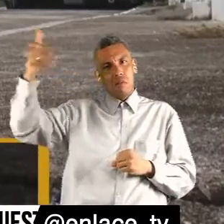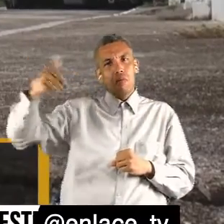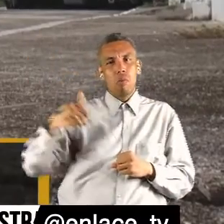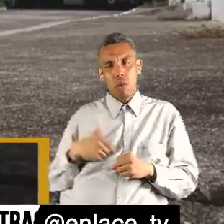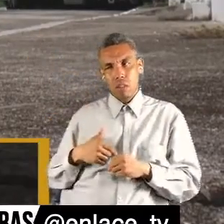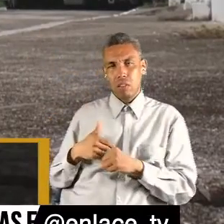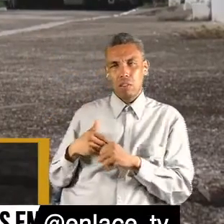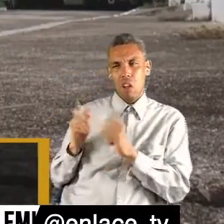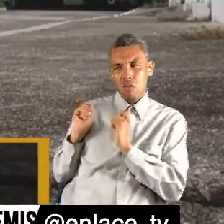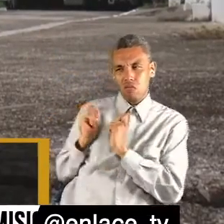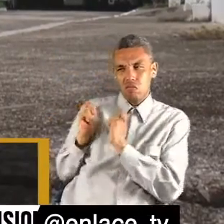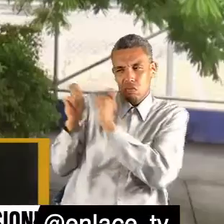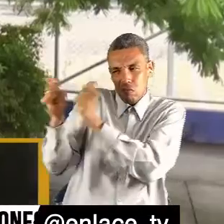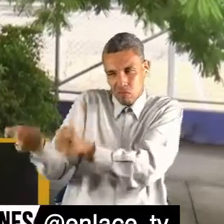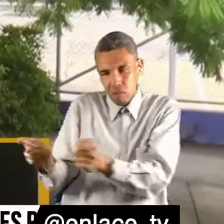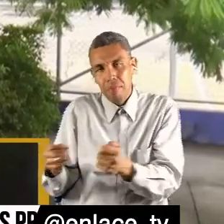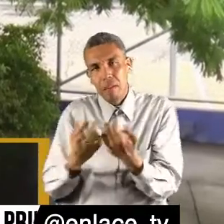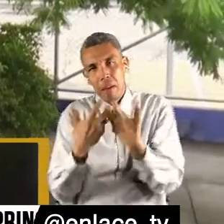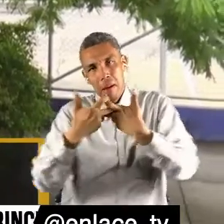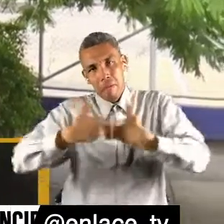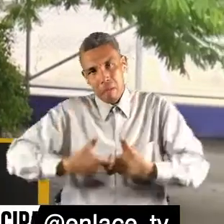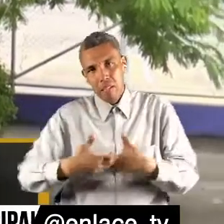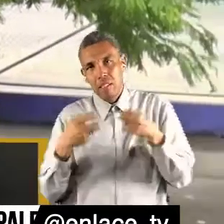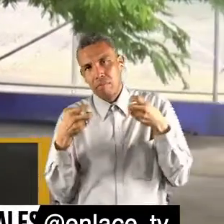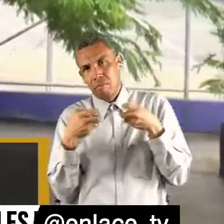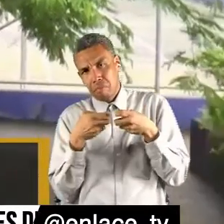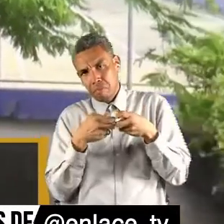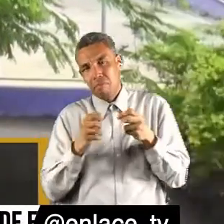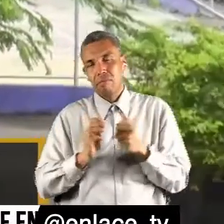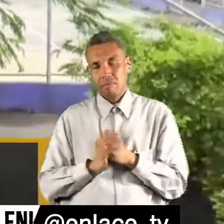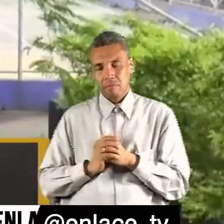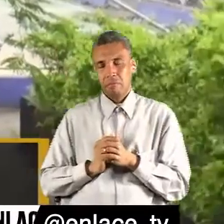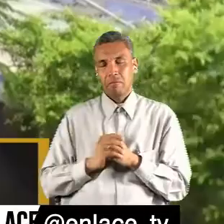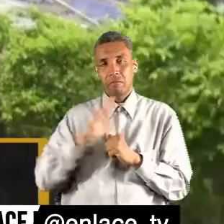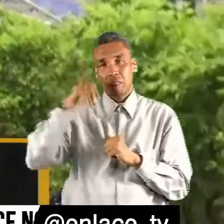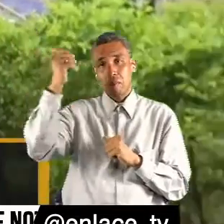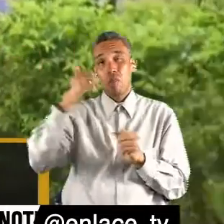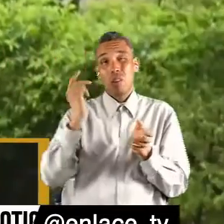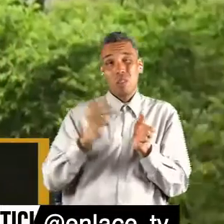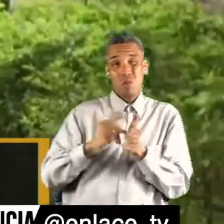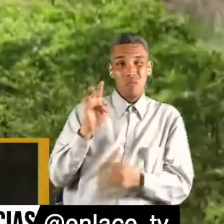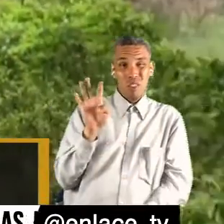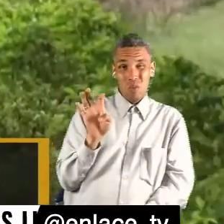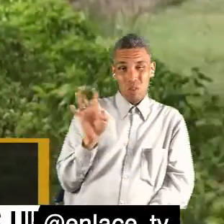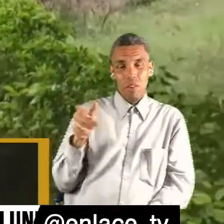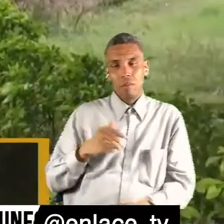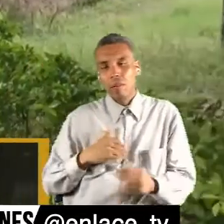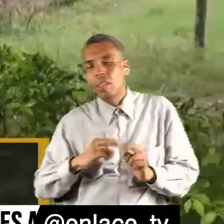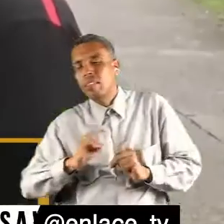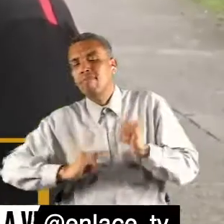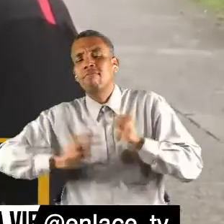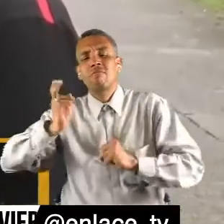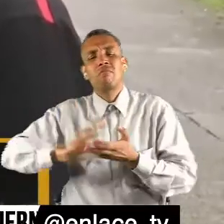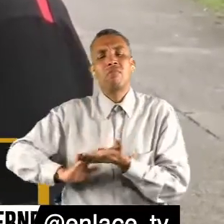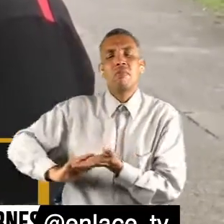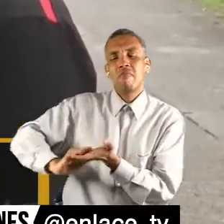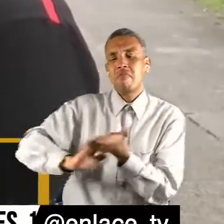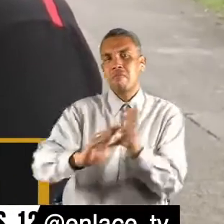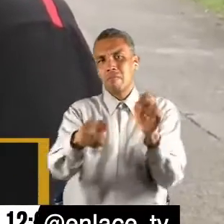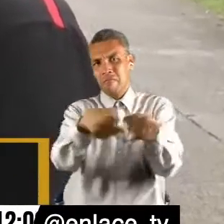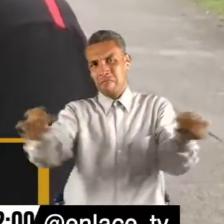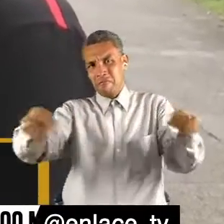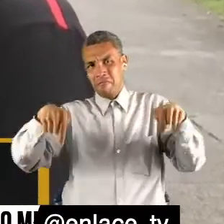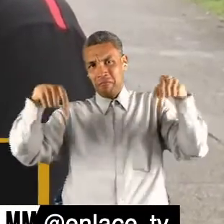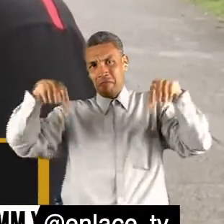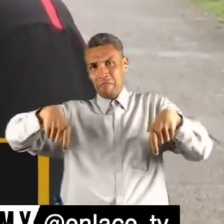como propietarios. En el 2009 fue construida esta polideportiva luego de un proceso en el que la administración municipal llevó a cabo el